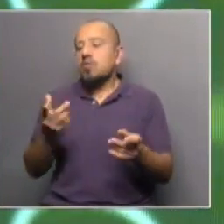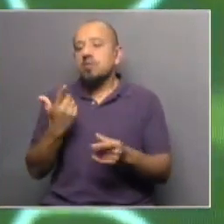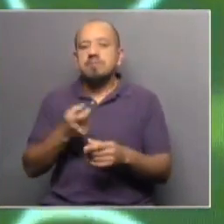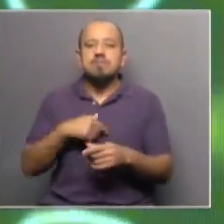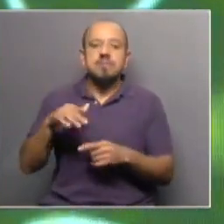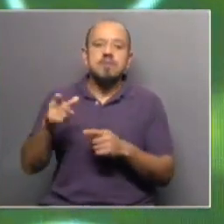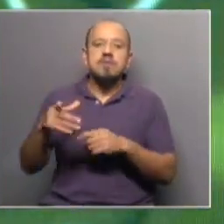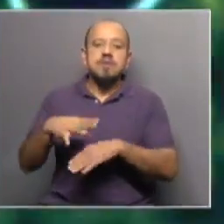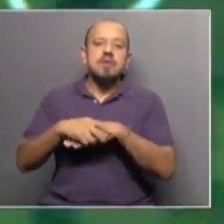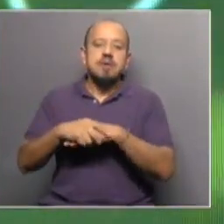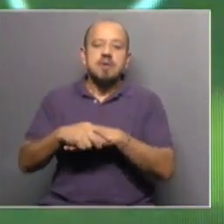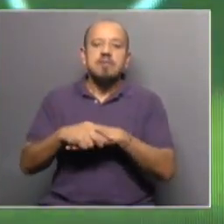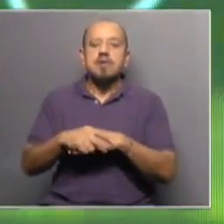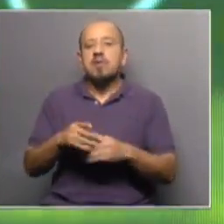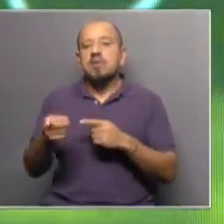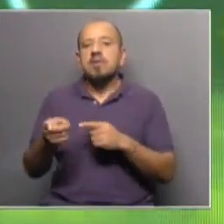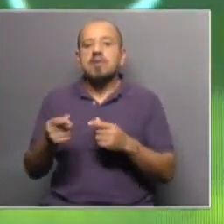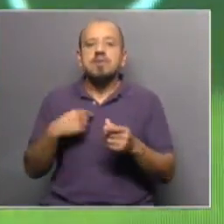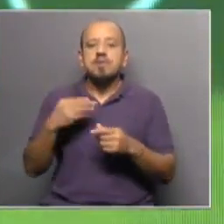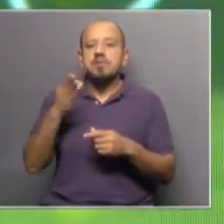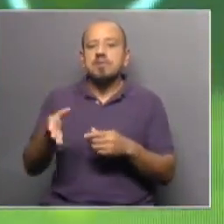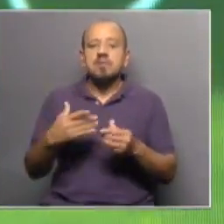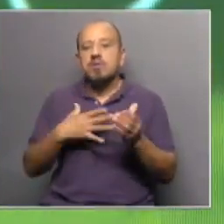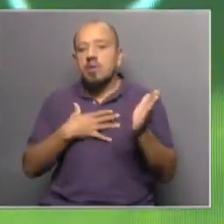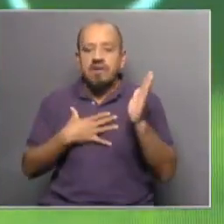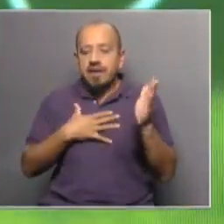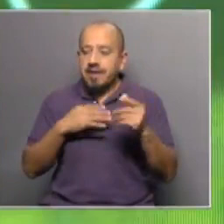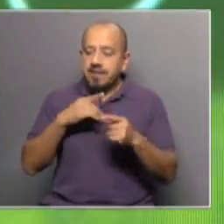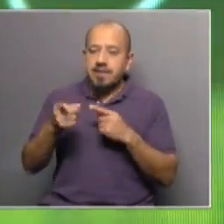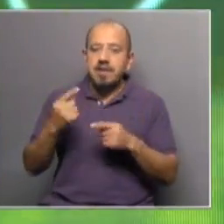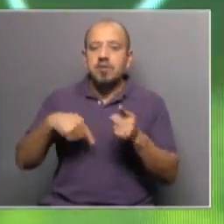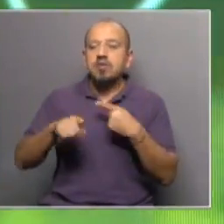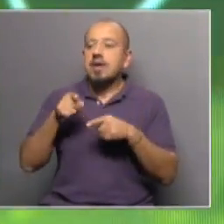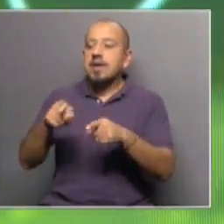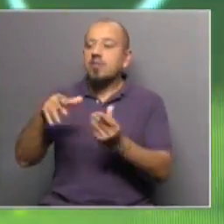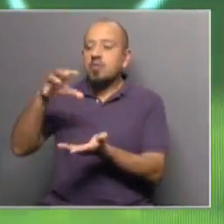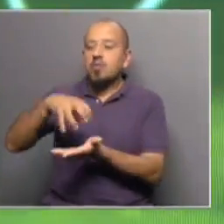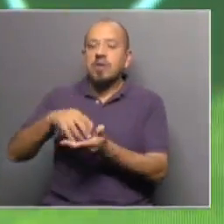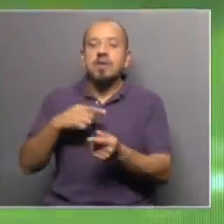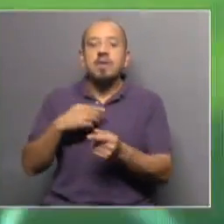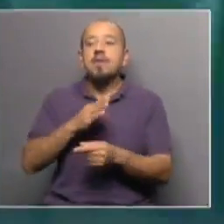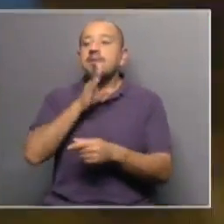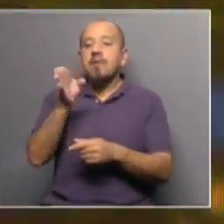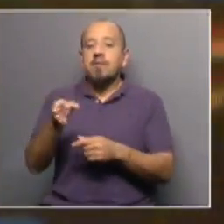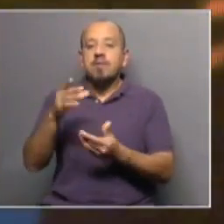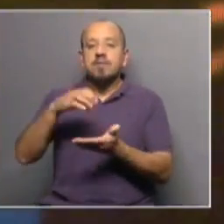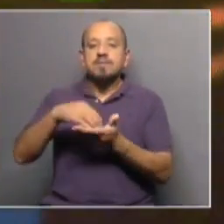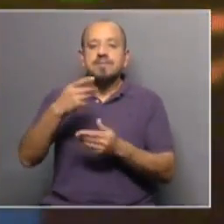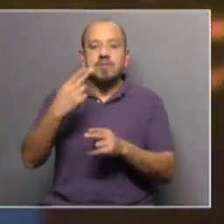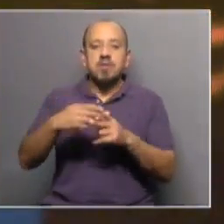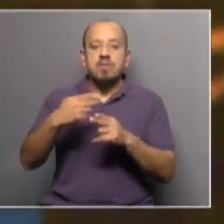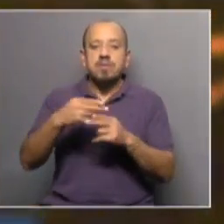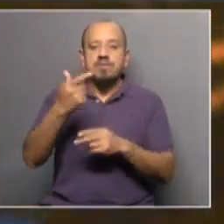socialmente, hicimos amigos, hicimos barras, fuimos a los bailes de esos clubes y bueno, fue como un lugar de encuentro. Y fuimos a uno de esos clubes, el Albatros,